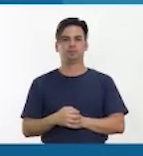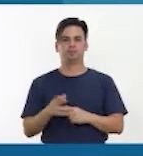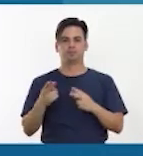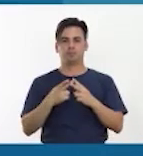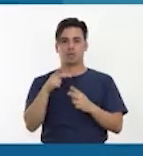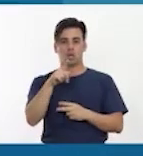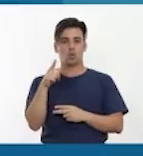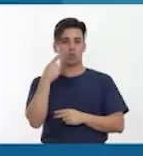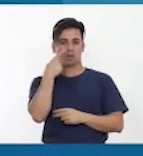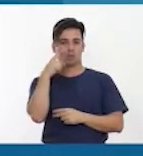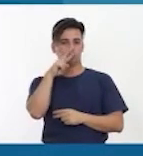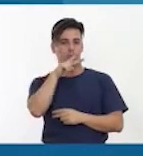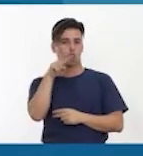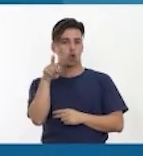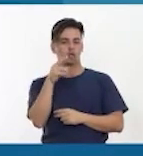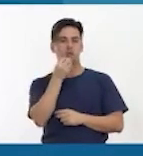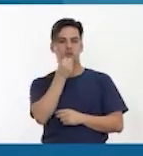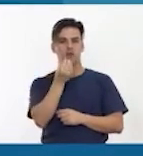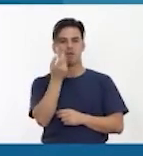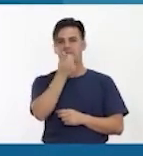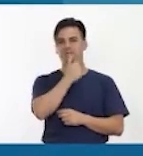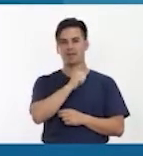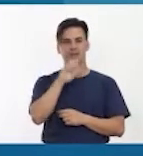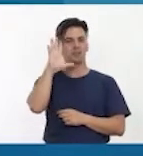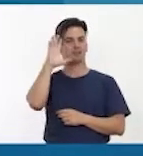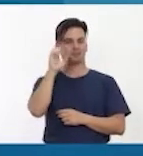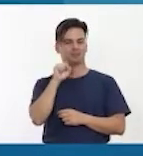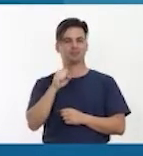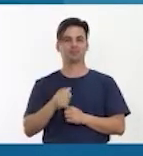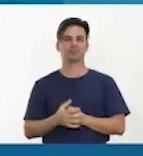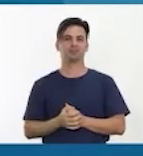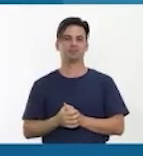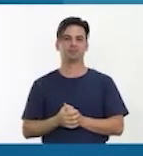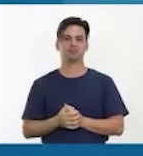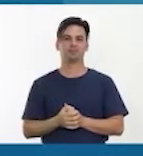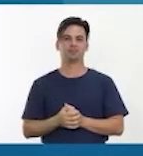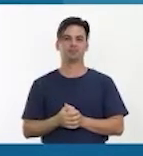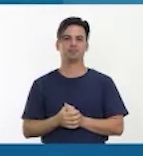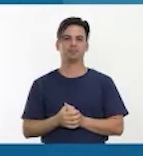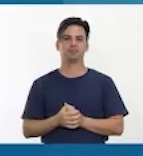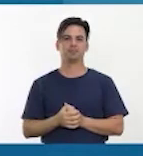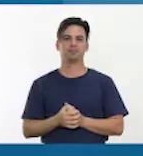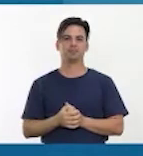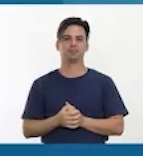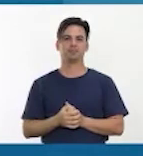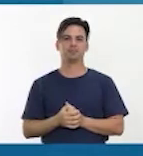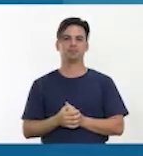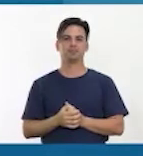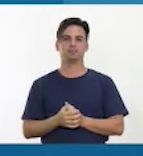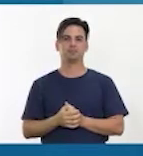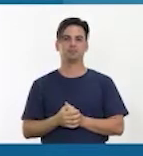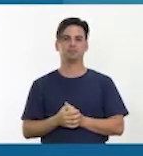para que les sirvan de guía en este sentido.